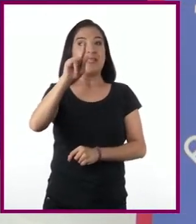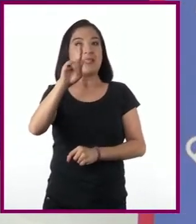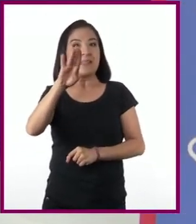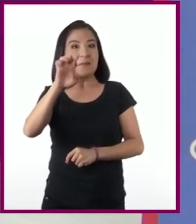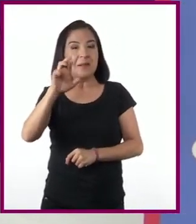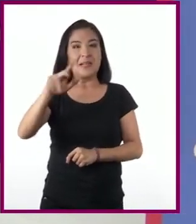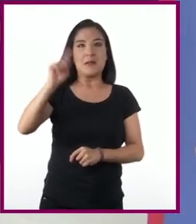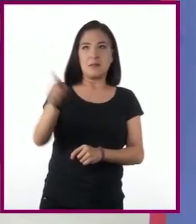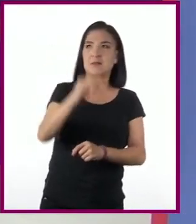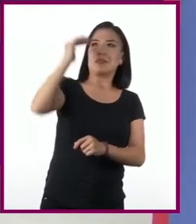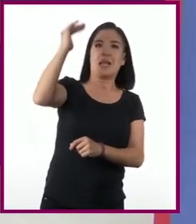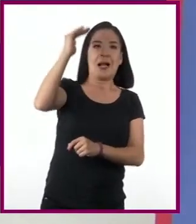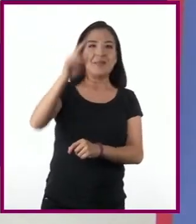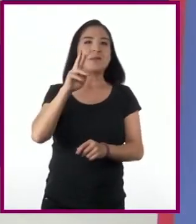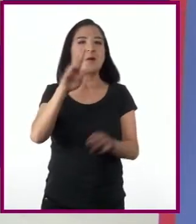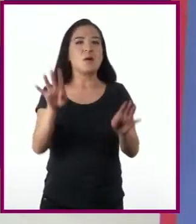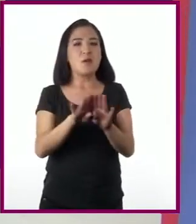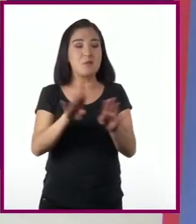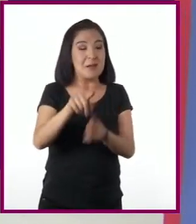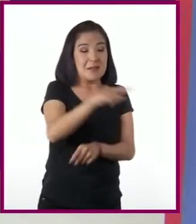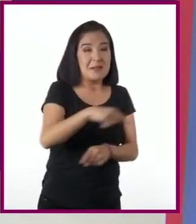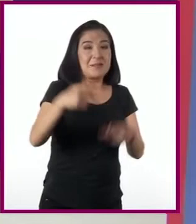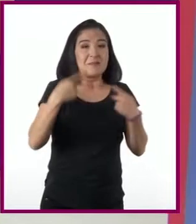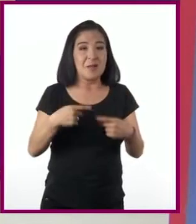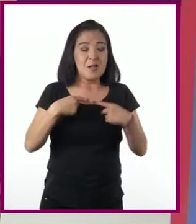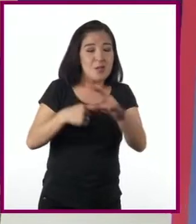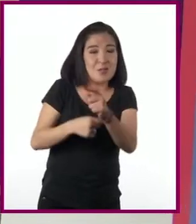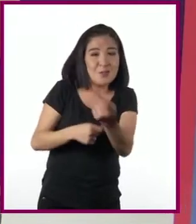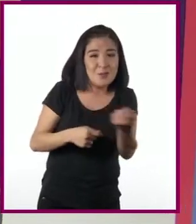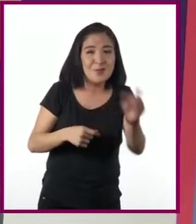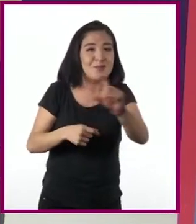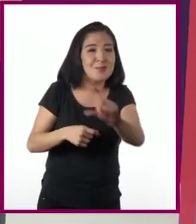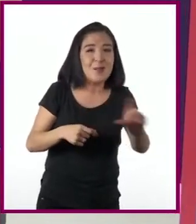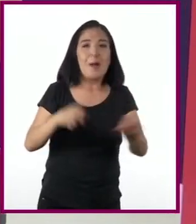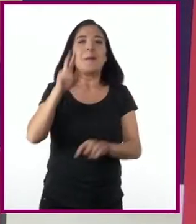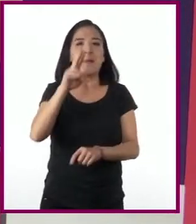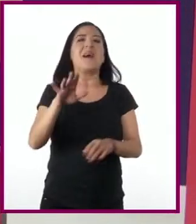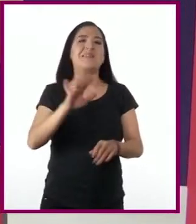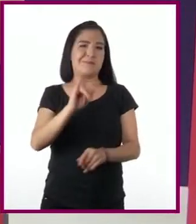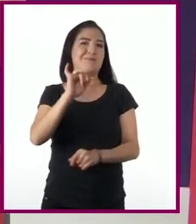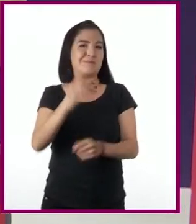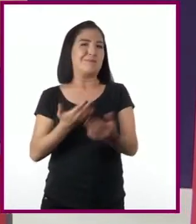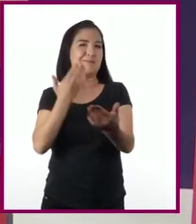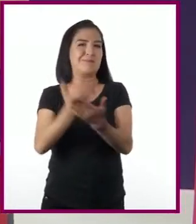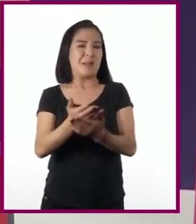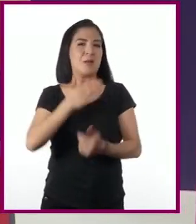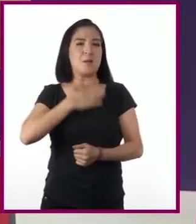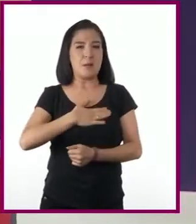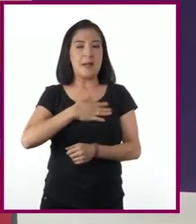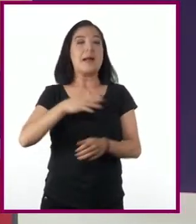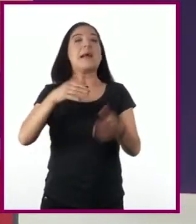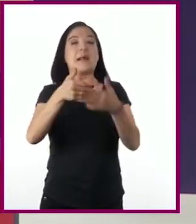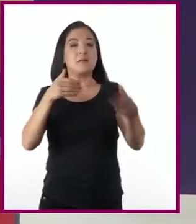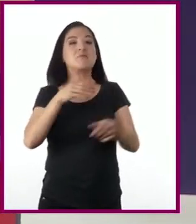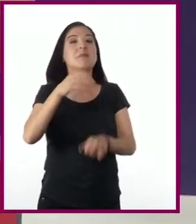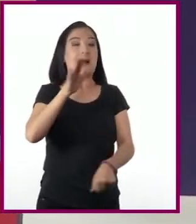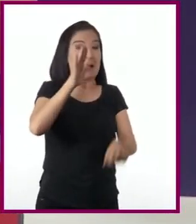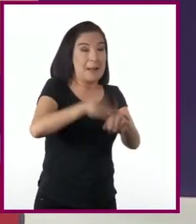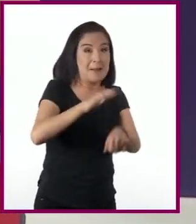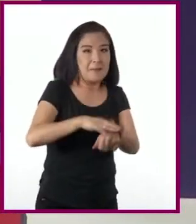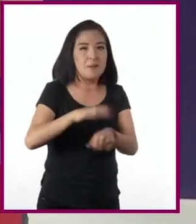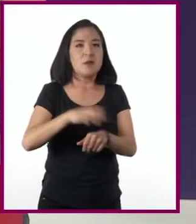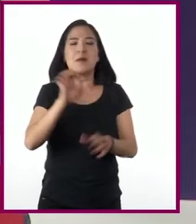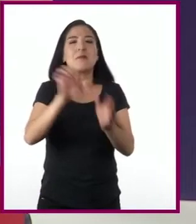grande y los habitantes de Lilliput muy pequeñitos, tal vez sí es justo pedir, por ejemplo, que les avise antes de salir para que no